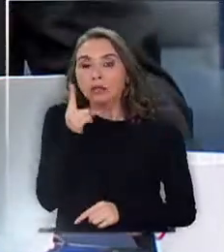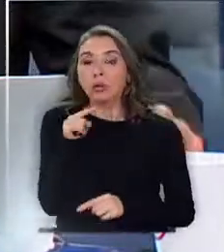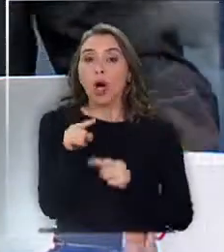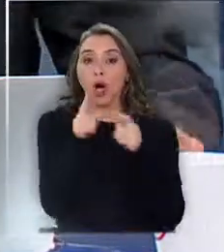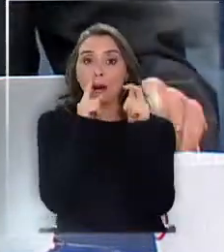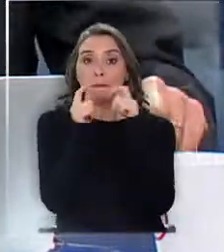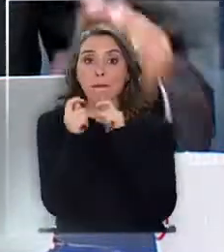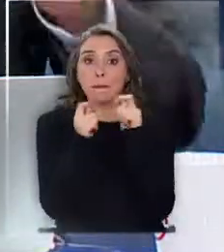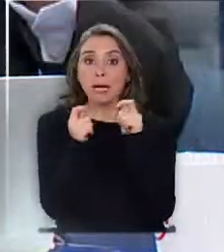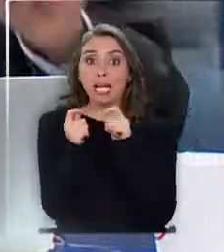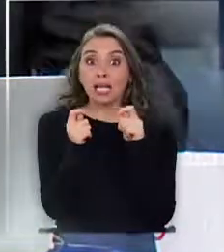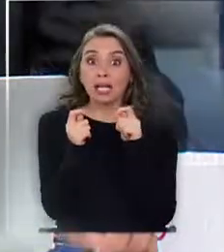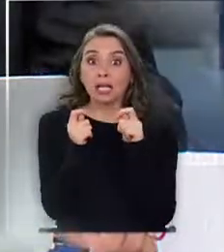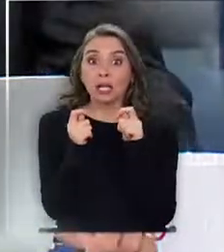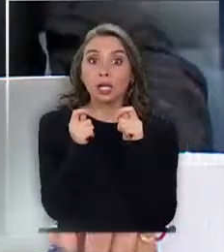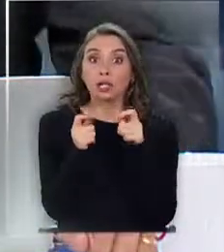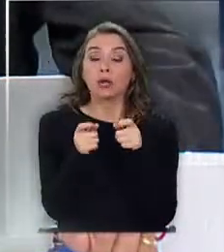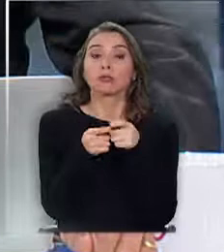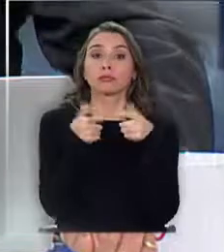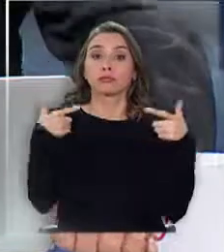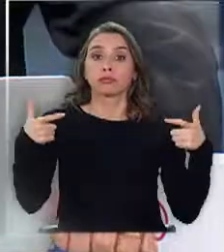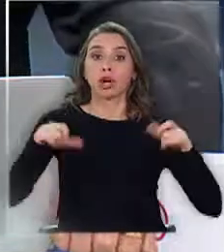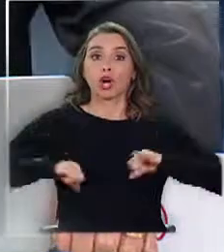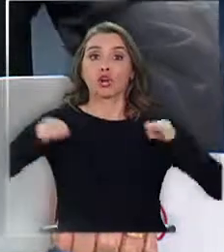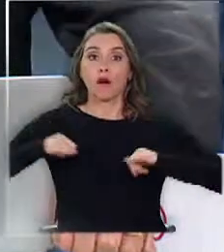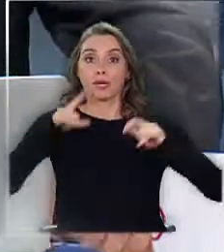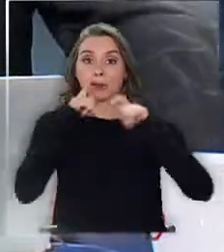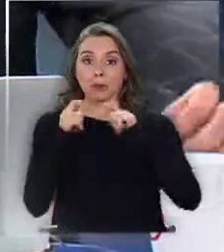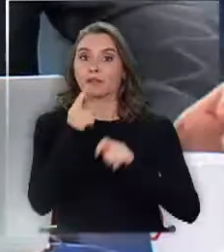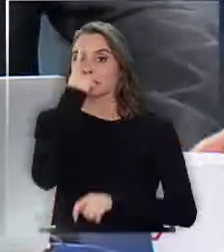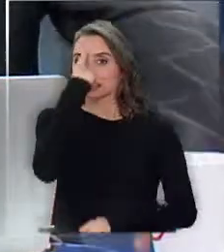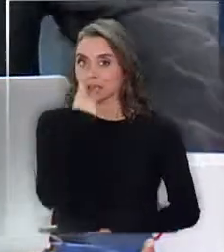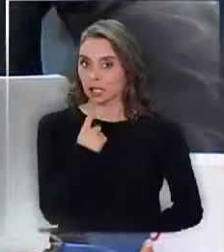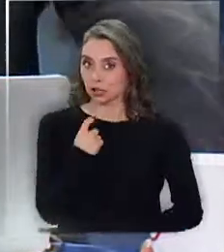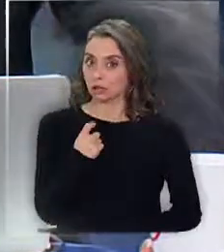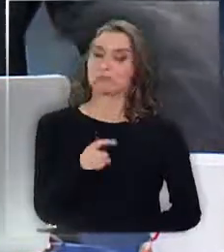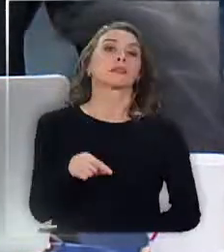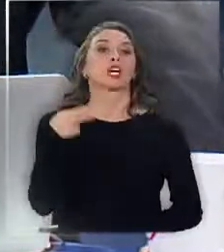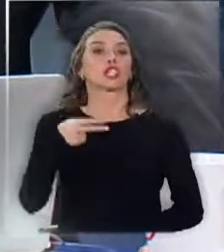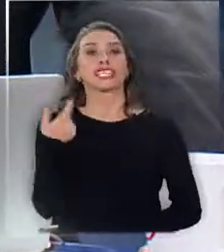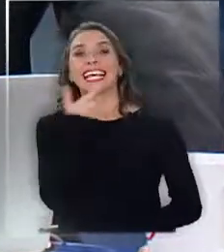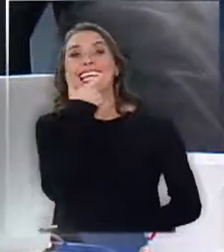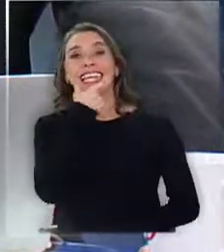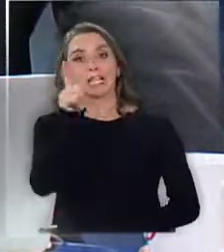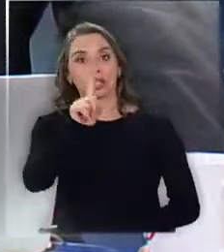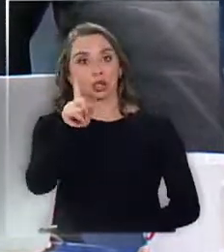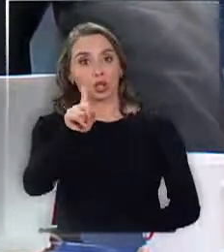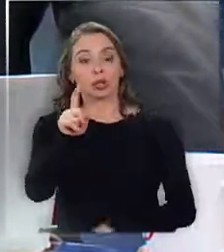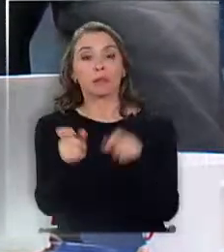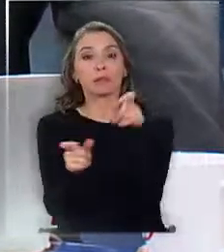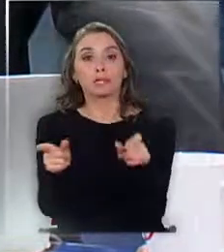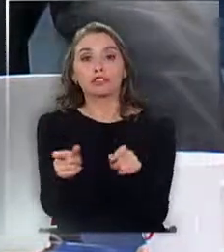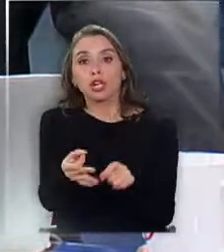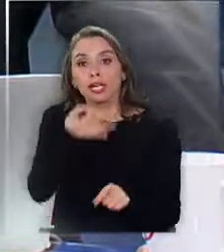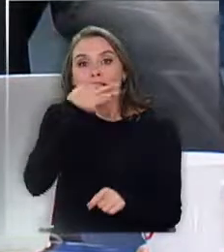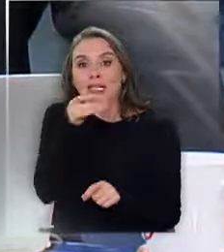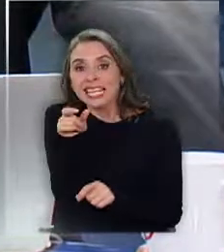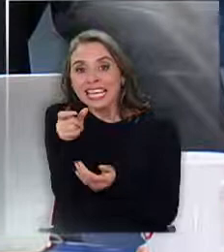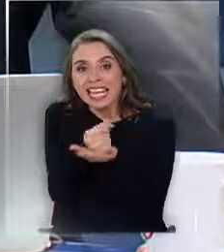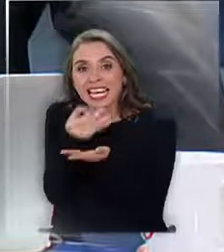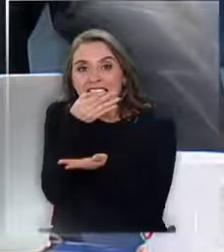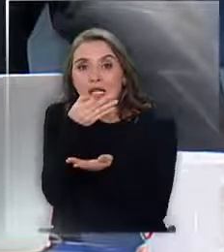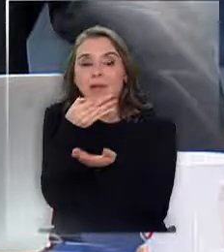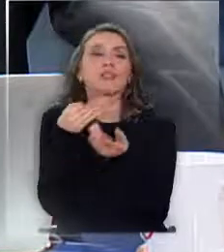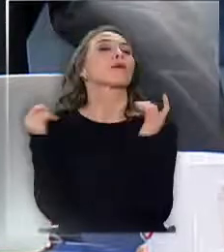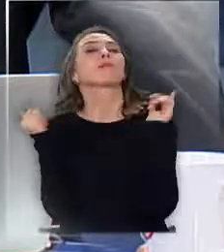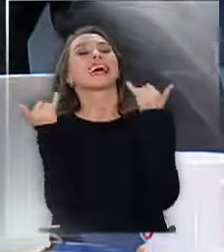tendencia podría poner en riesgo a los jóvenes. Sí, y nos ponemos serio porque esta noticia no tiene nada de chistoso. Quienes están utilizando el fármaco de forma